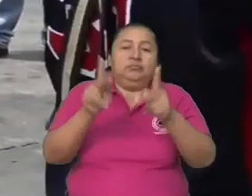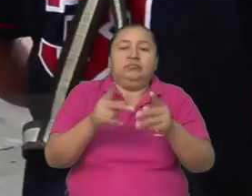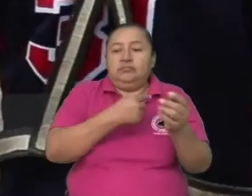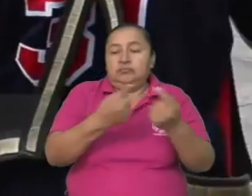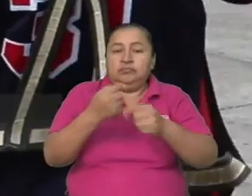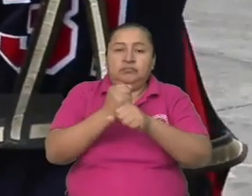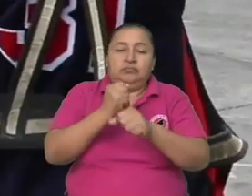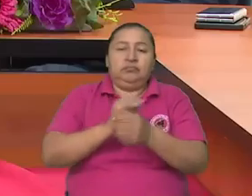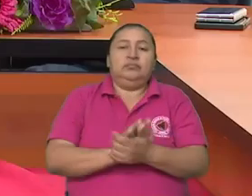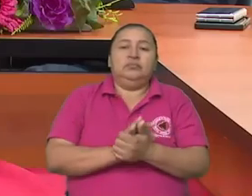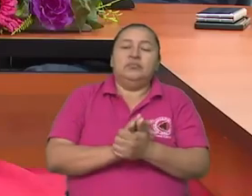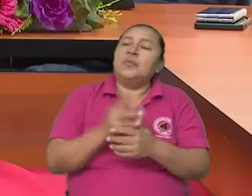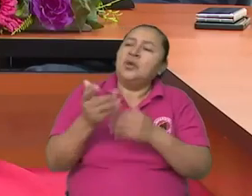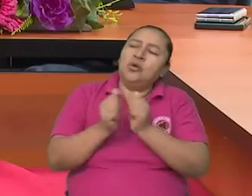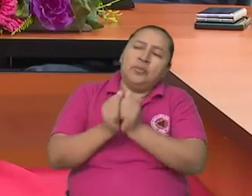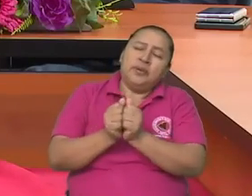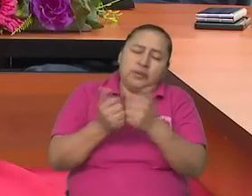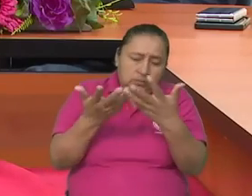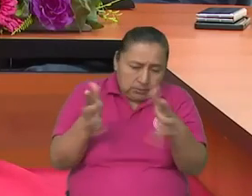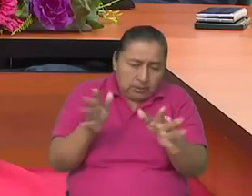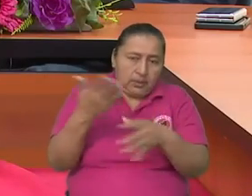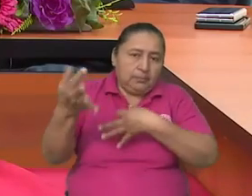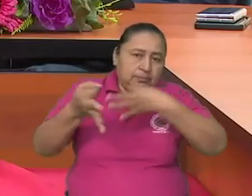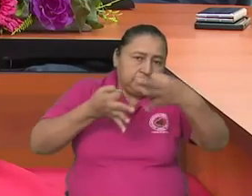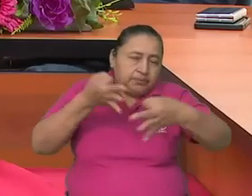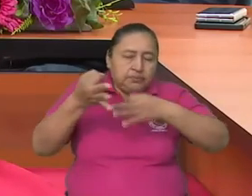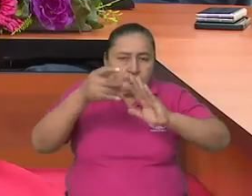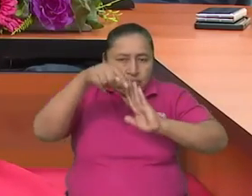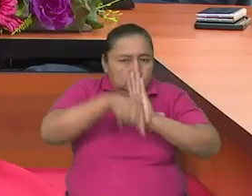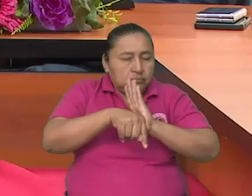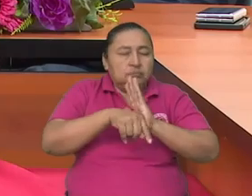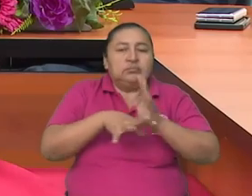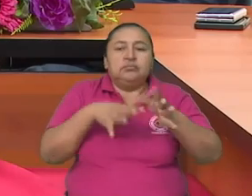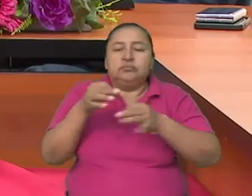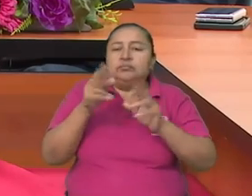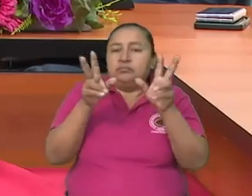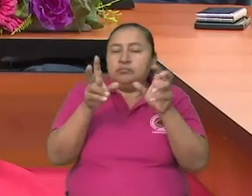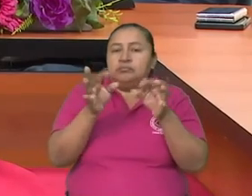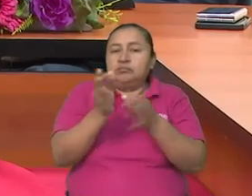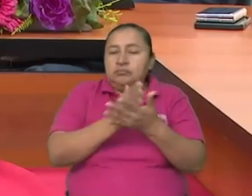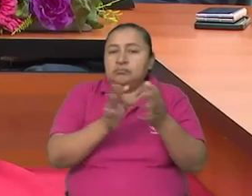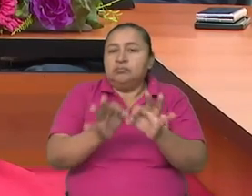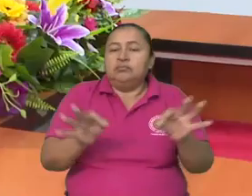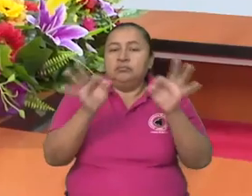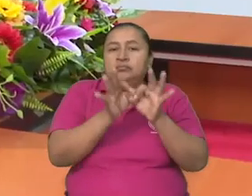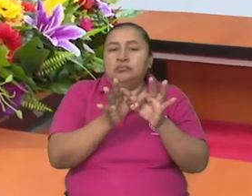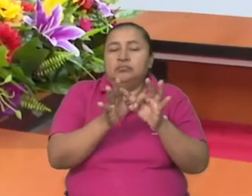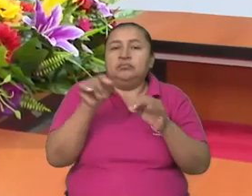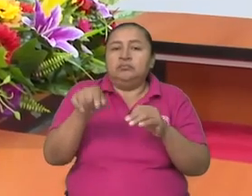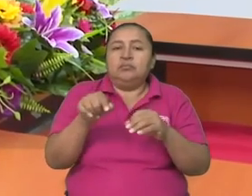y exportadores. Compañero, aprovechando ya que con esa descripción usted nos adentra a un tema muy importante, que es eso